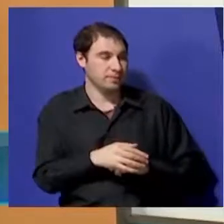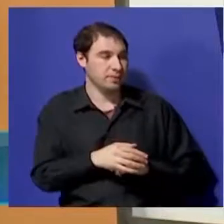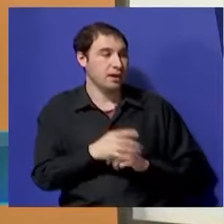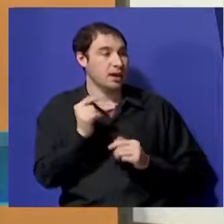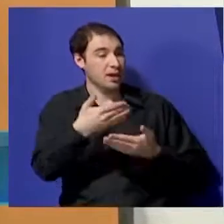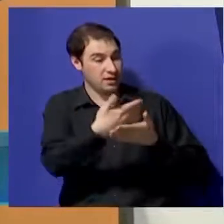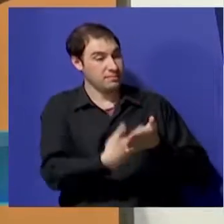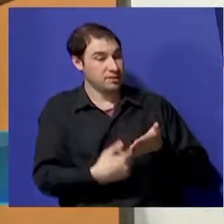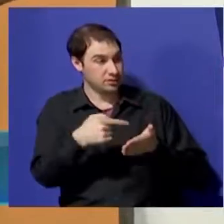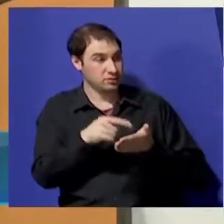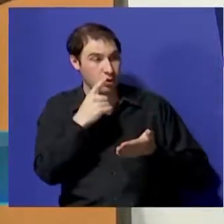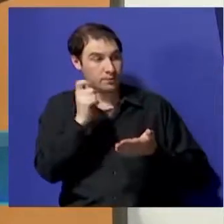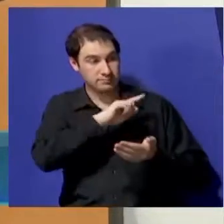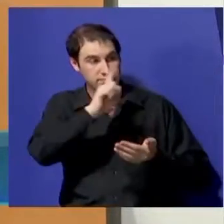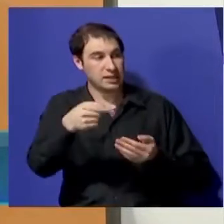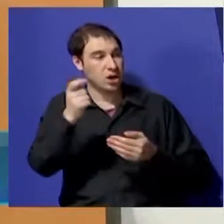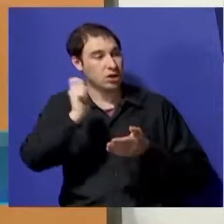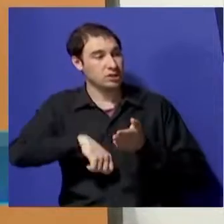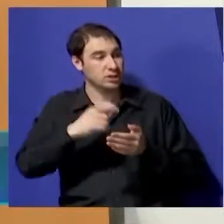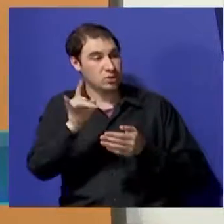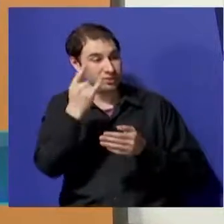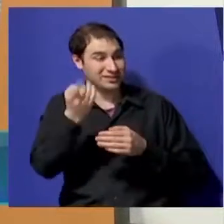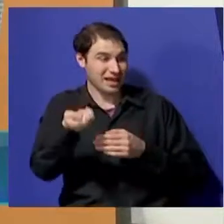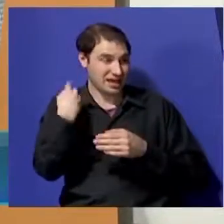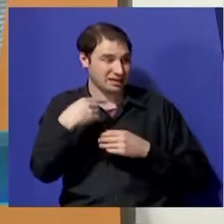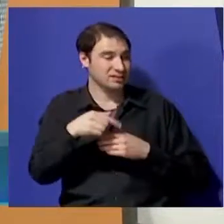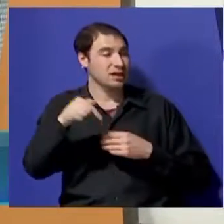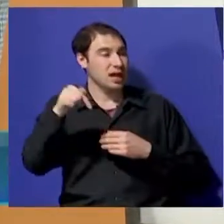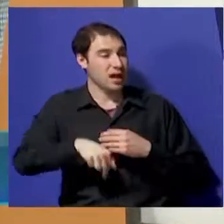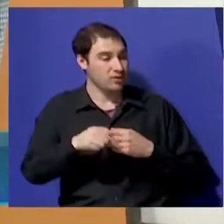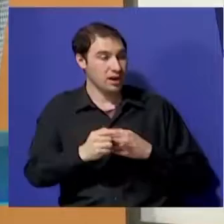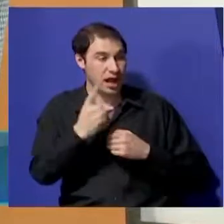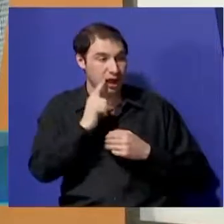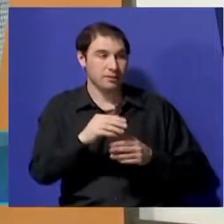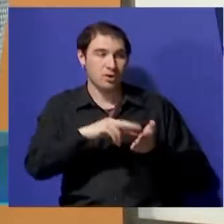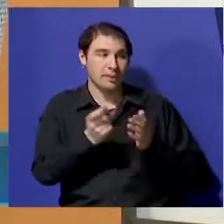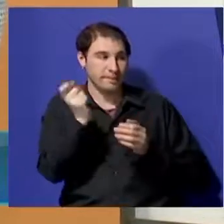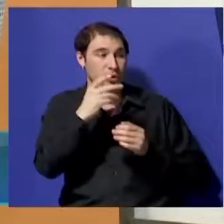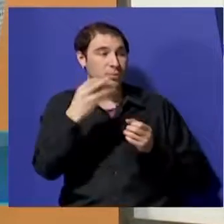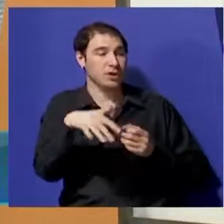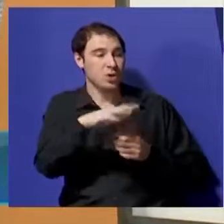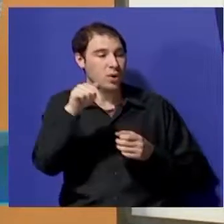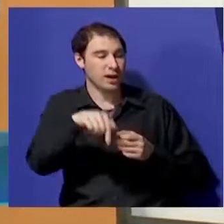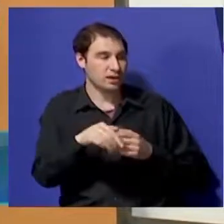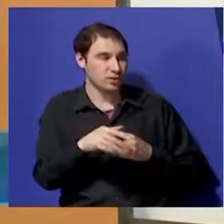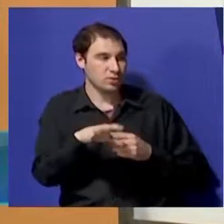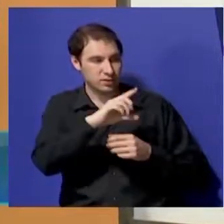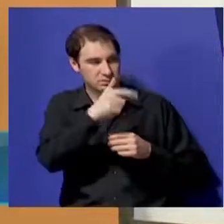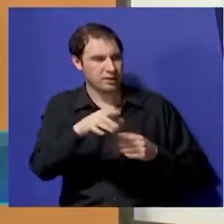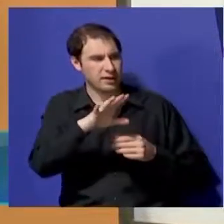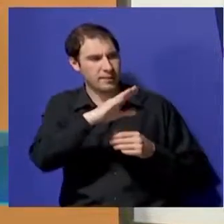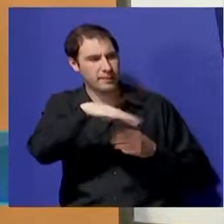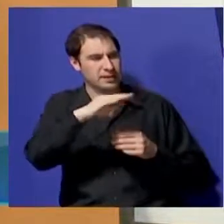los estudios que él mandó y contrató a la universidad en su momento, ahora por ahí se complica un poco por el lugar donde se produjo el programa, que es en el Valle